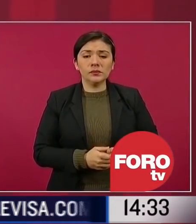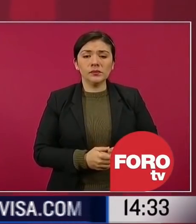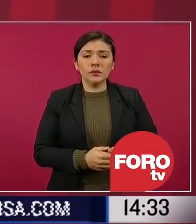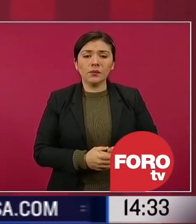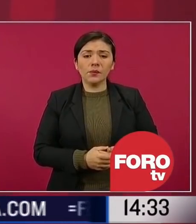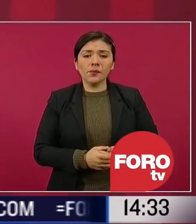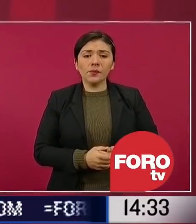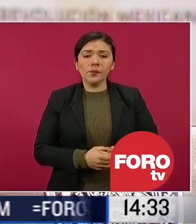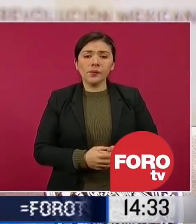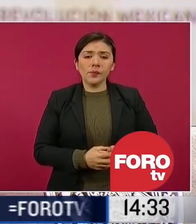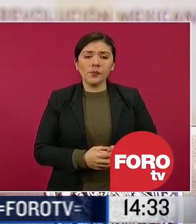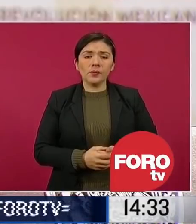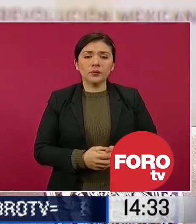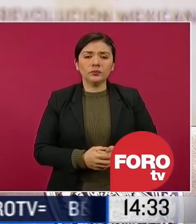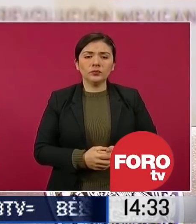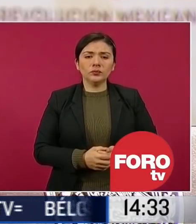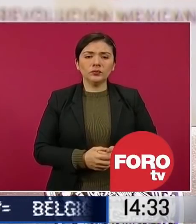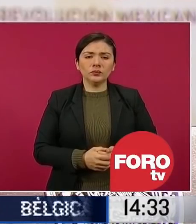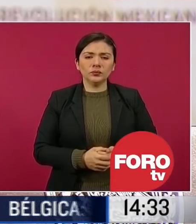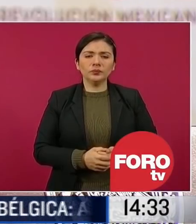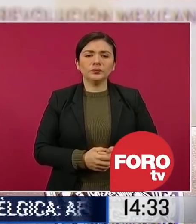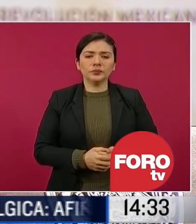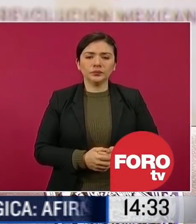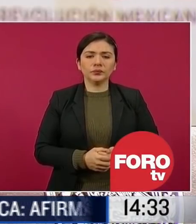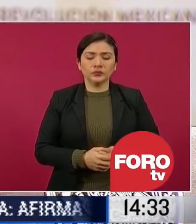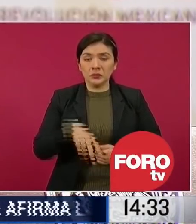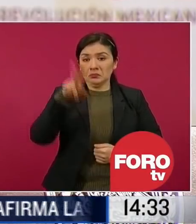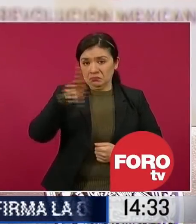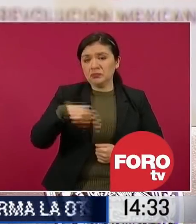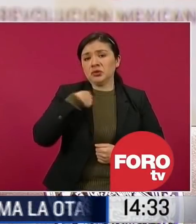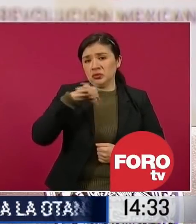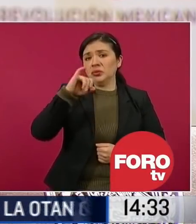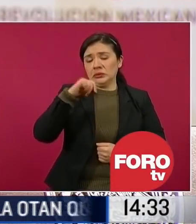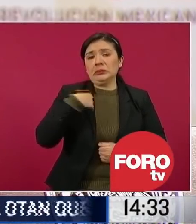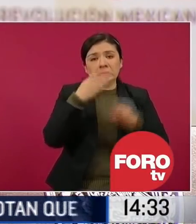Banamex. Nos importa, nos interesa.